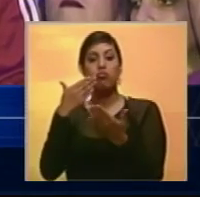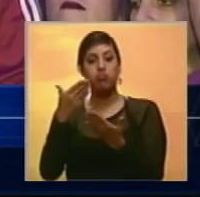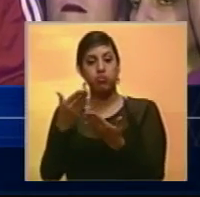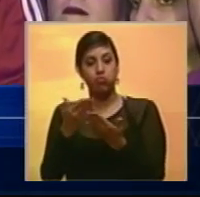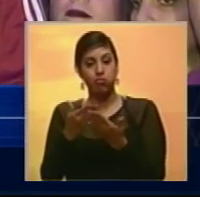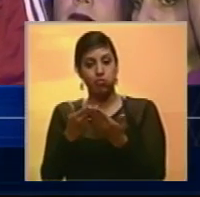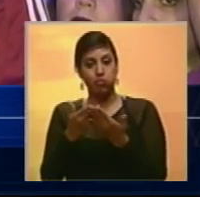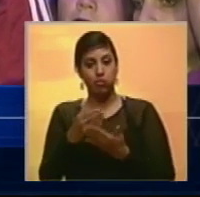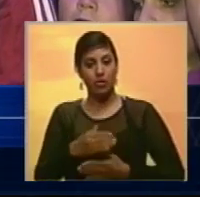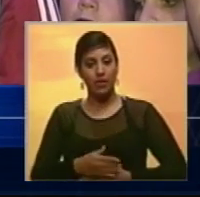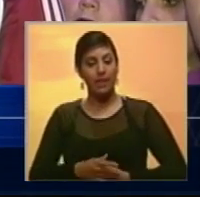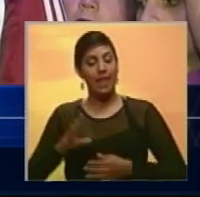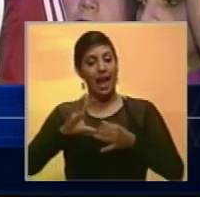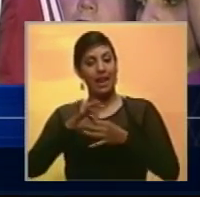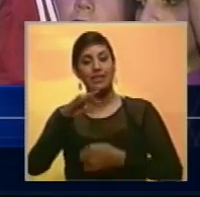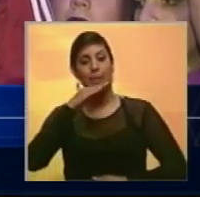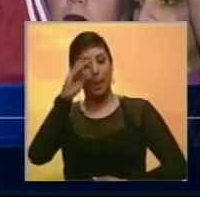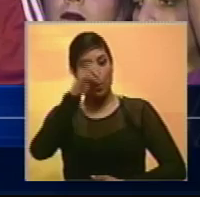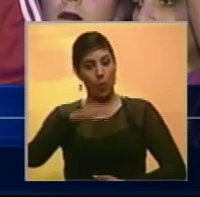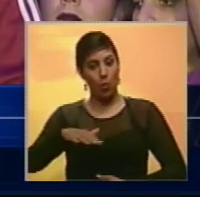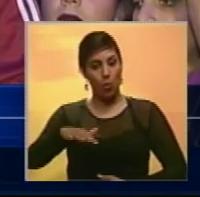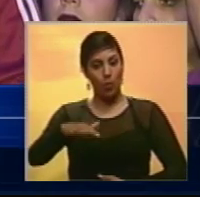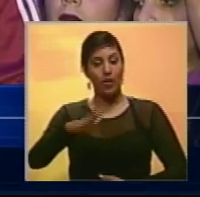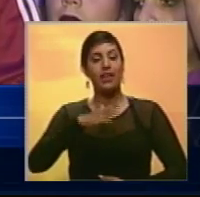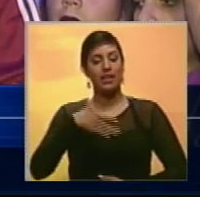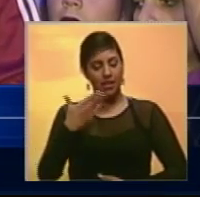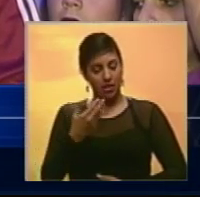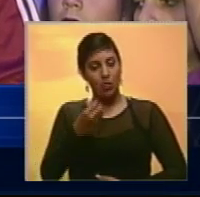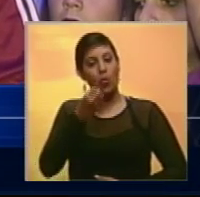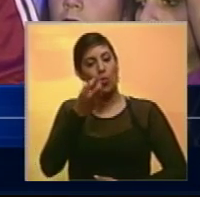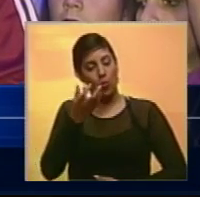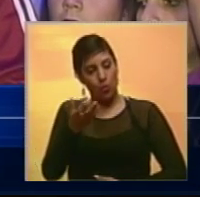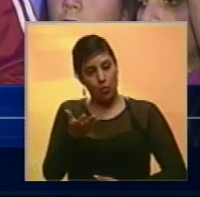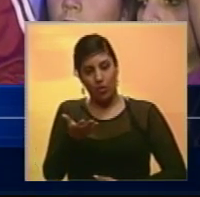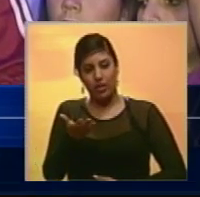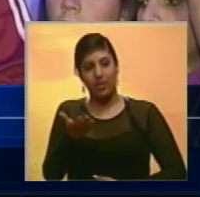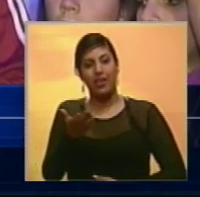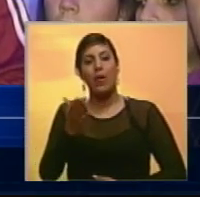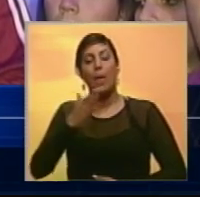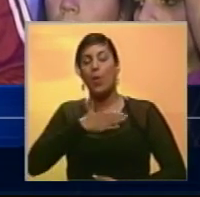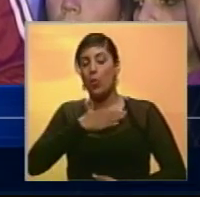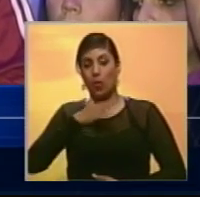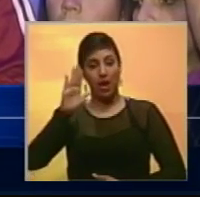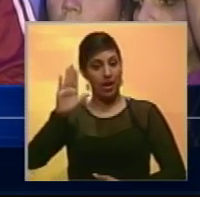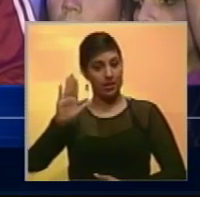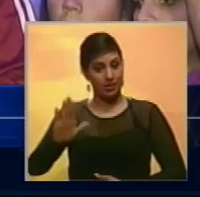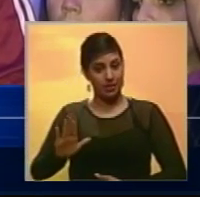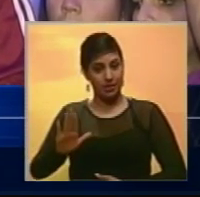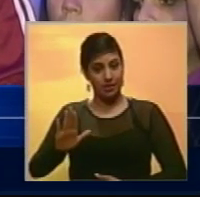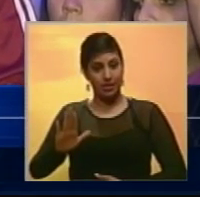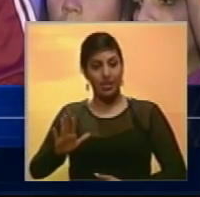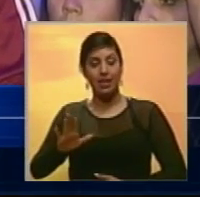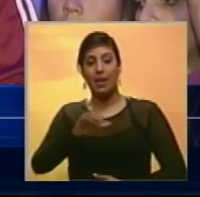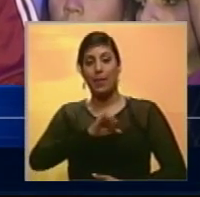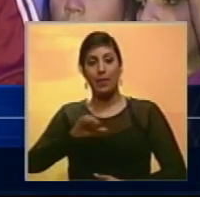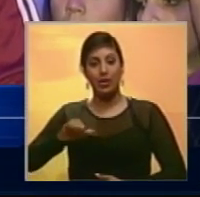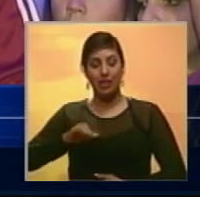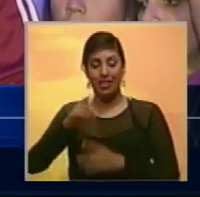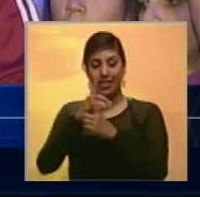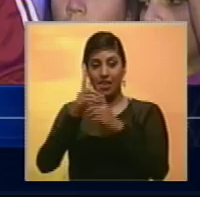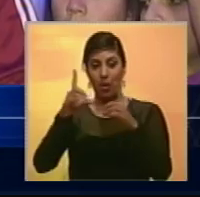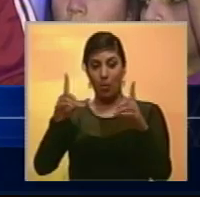planteado, Alianza Bravo Pueblo quiere precisar que es propio de auténticos